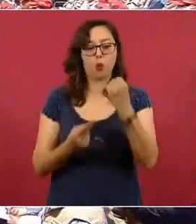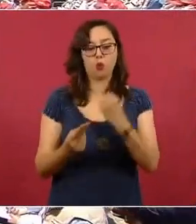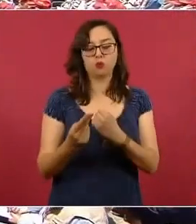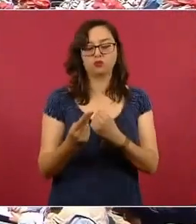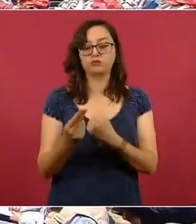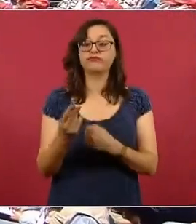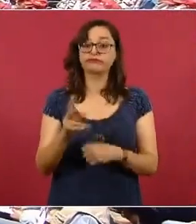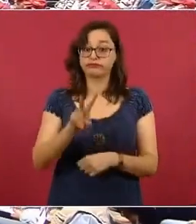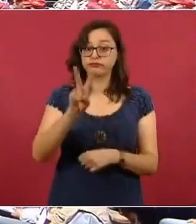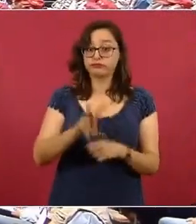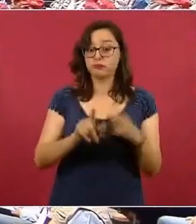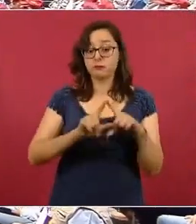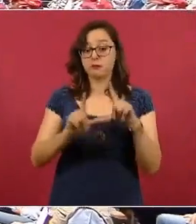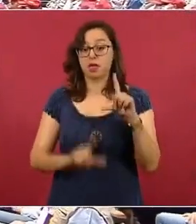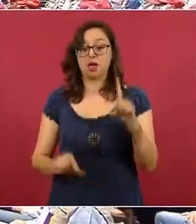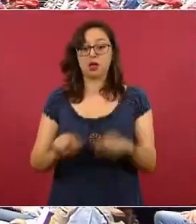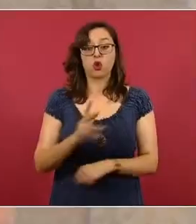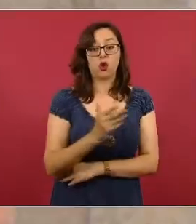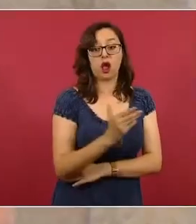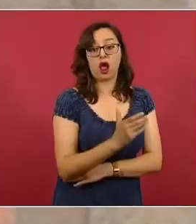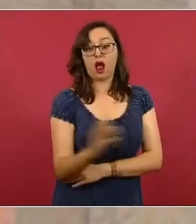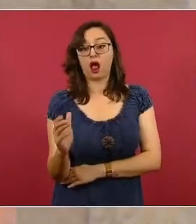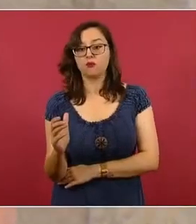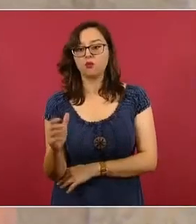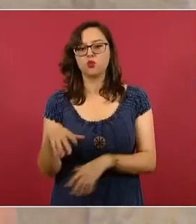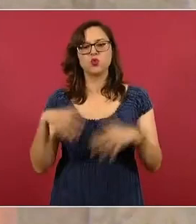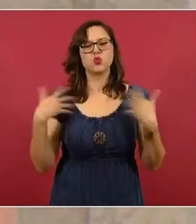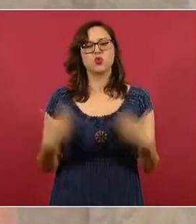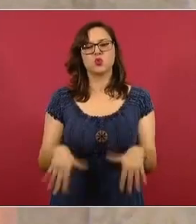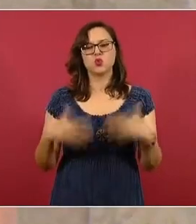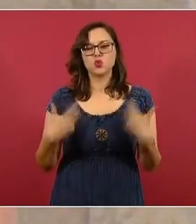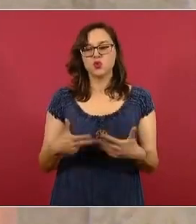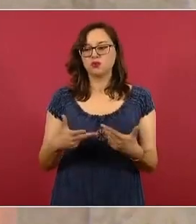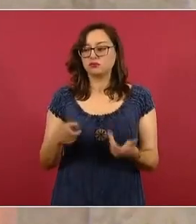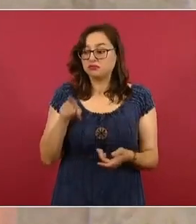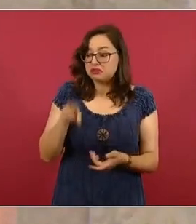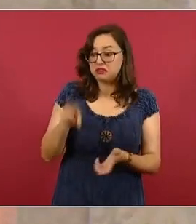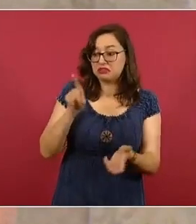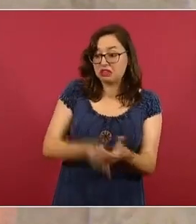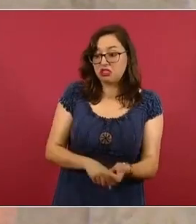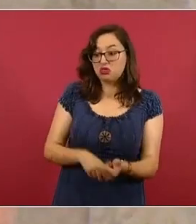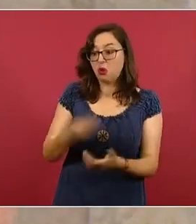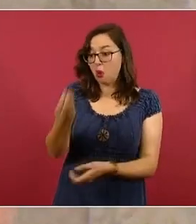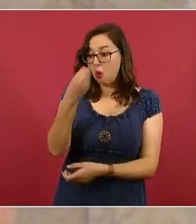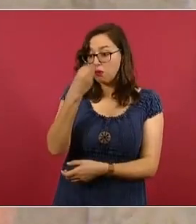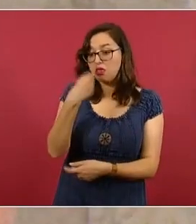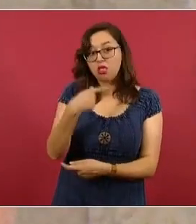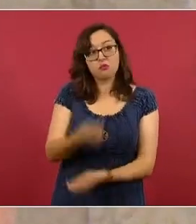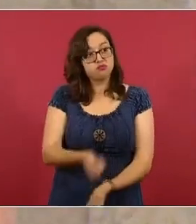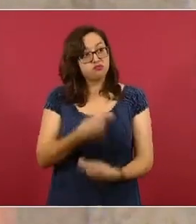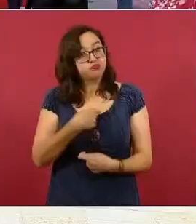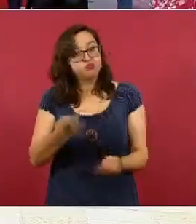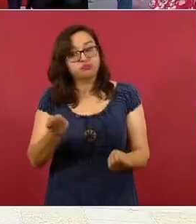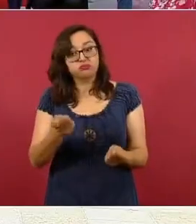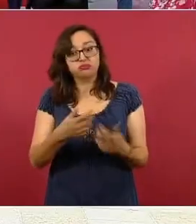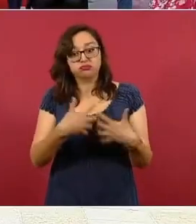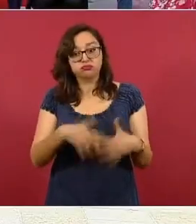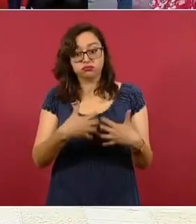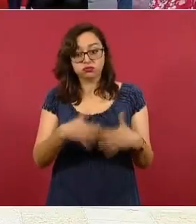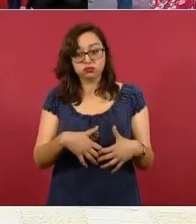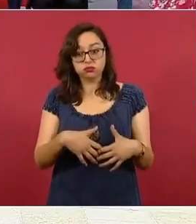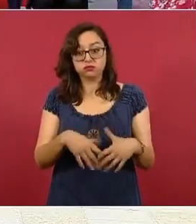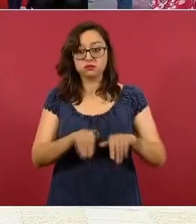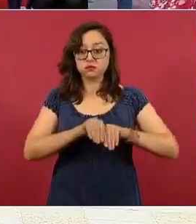campo mexicano es mucho más que una gran fábrica de alimentos y materias primas para la industria.